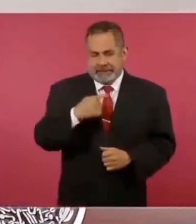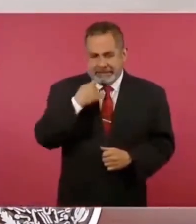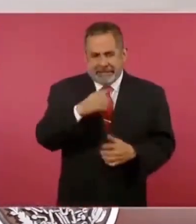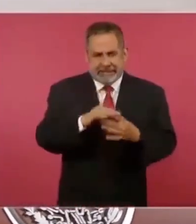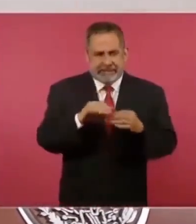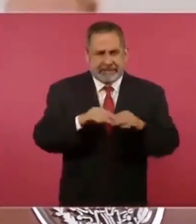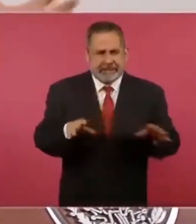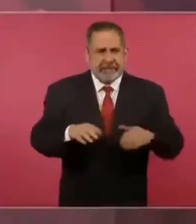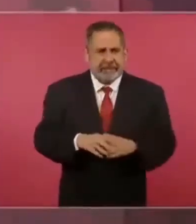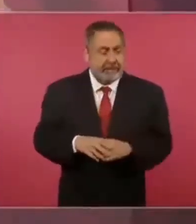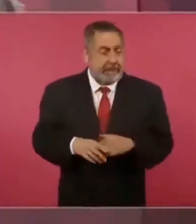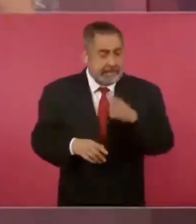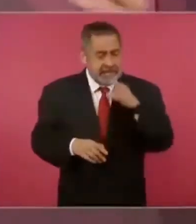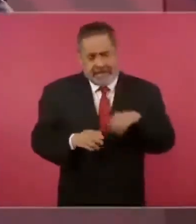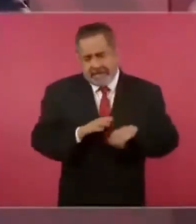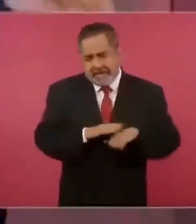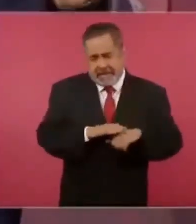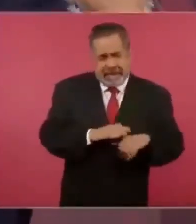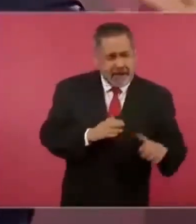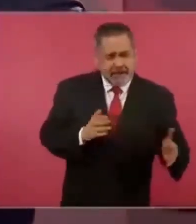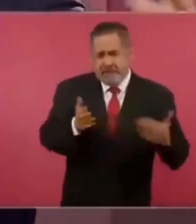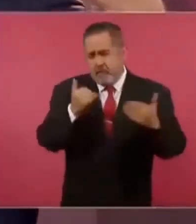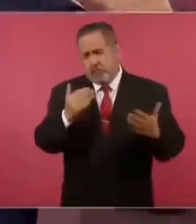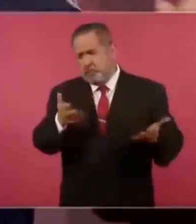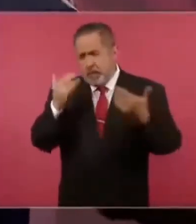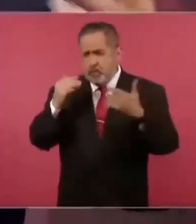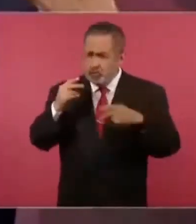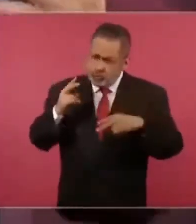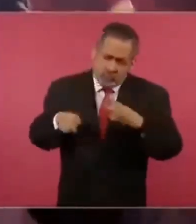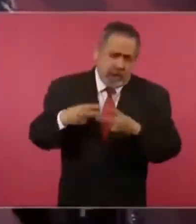que están llamando a votar, pues